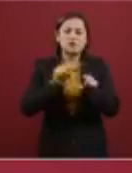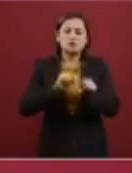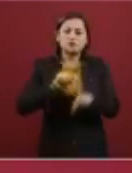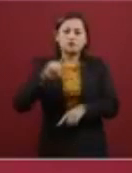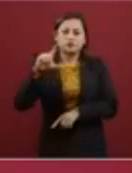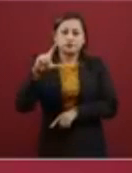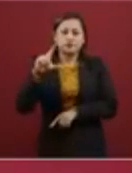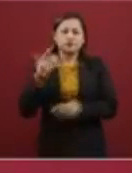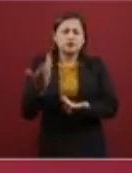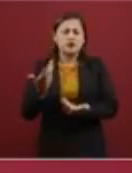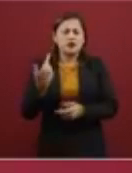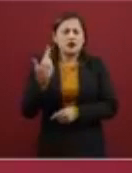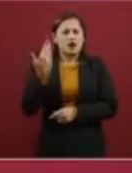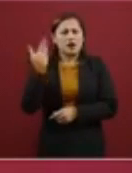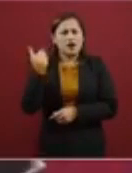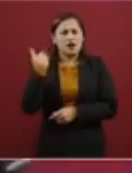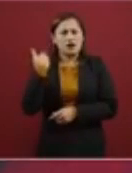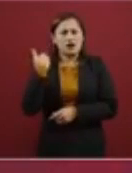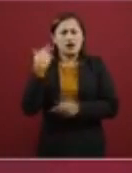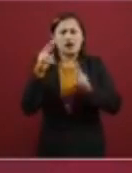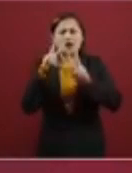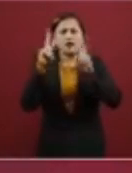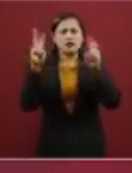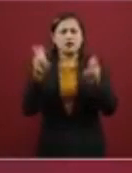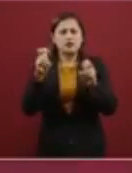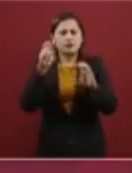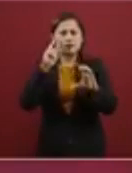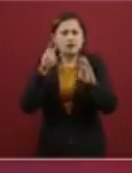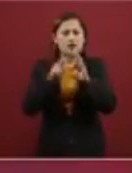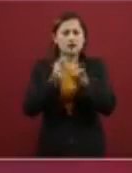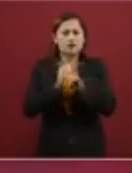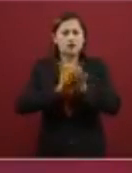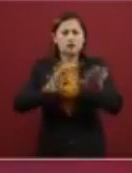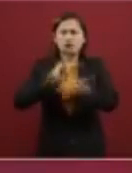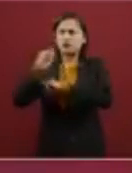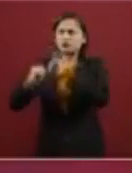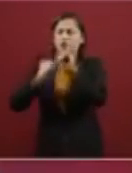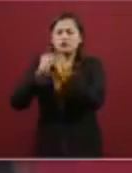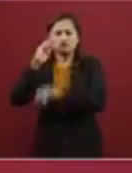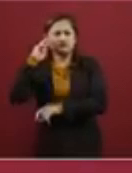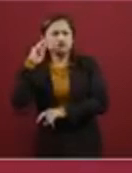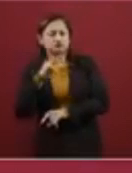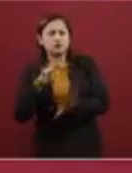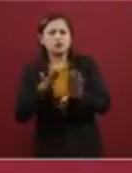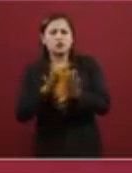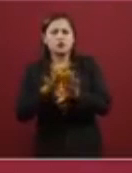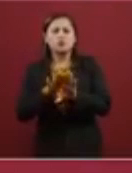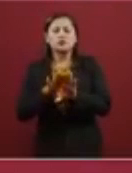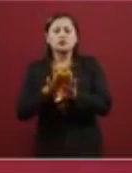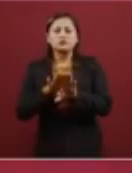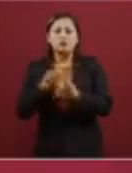En el último reporte de Transparencia Internacional, México ocupó el lugar